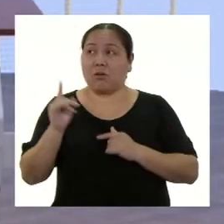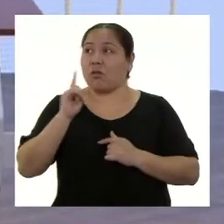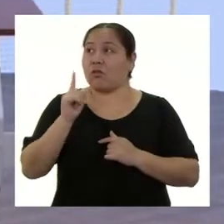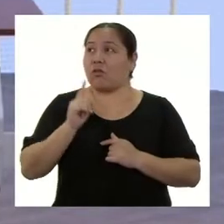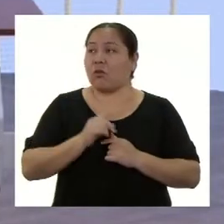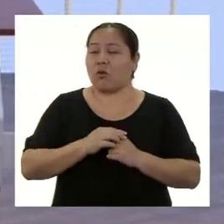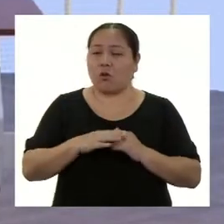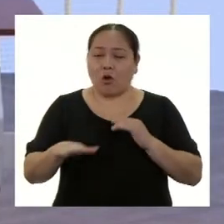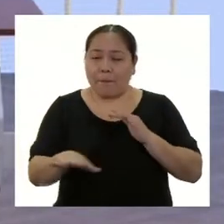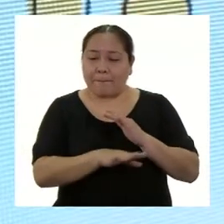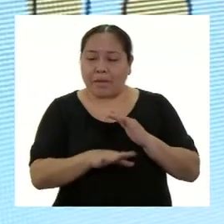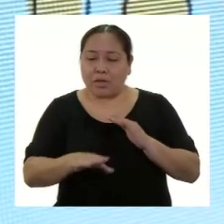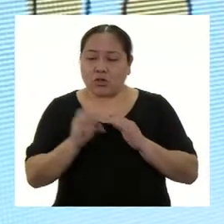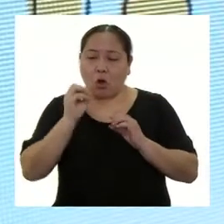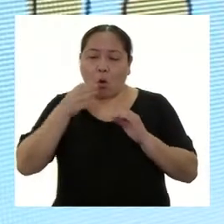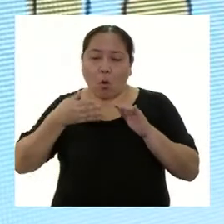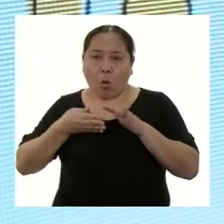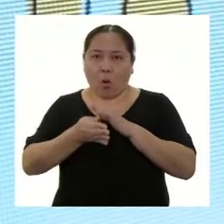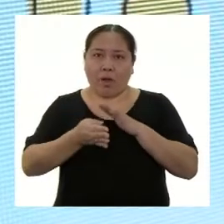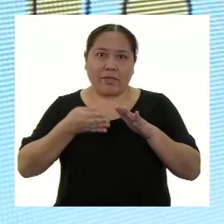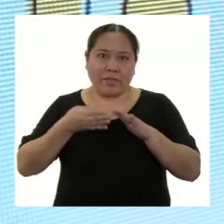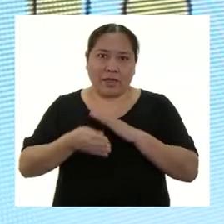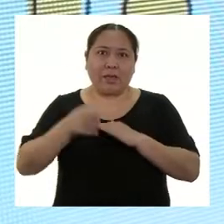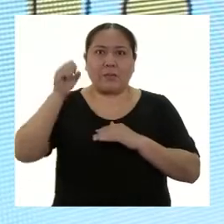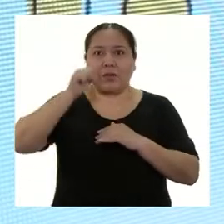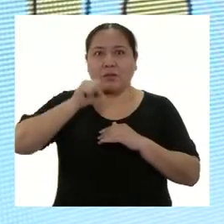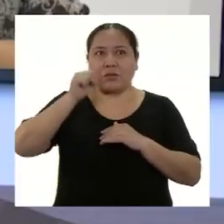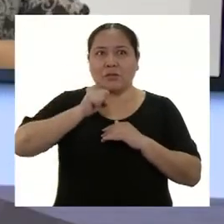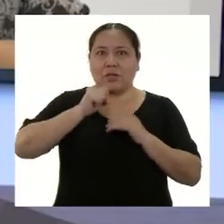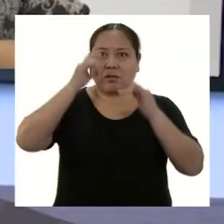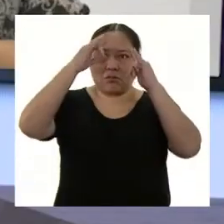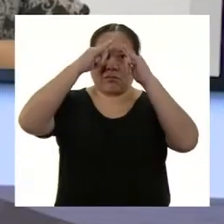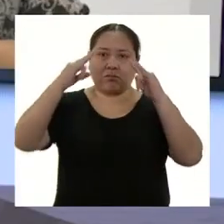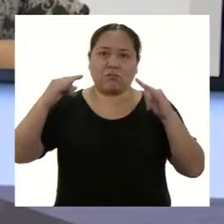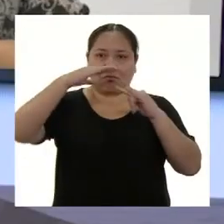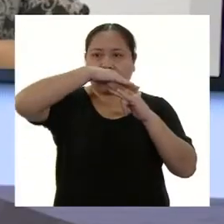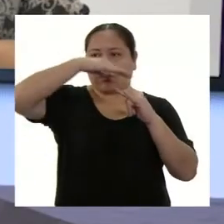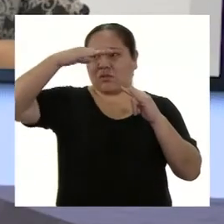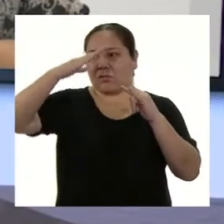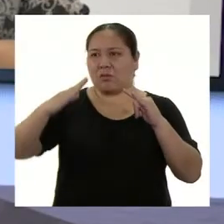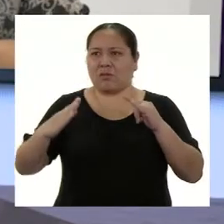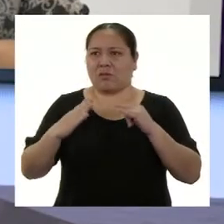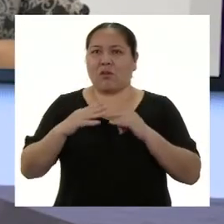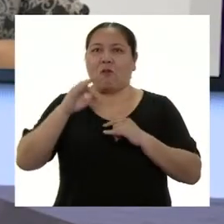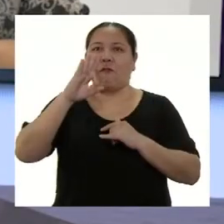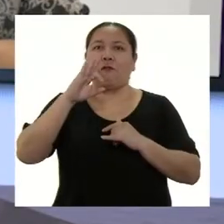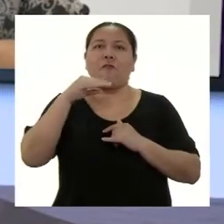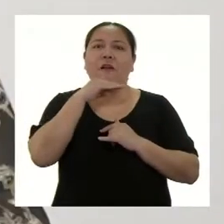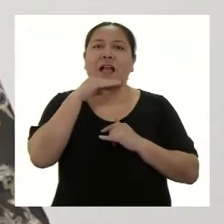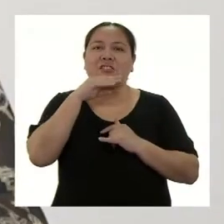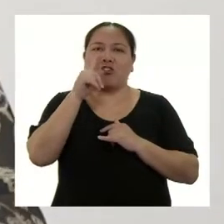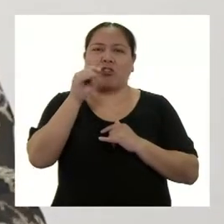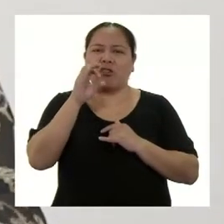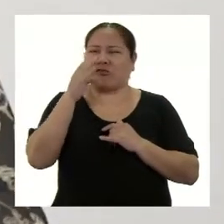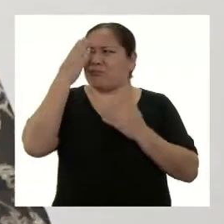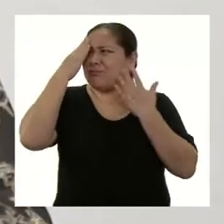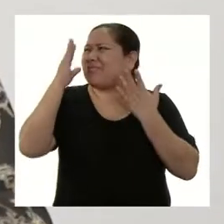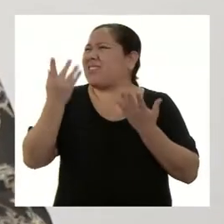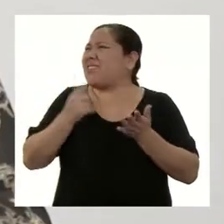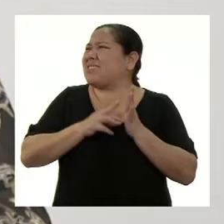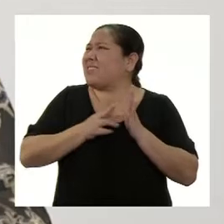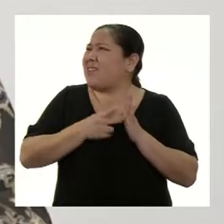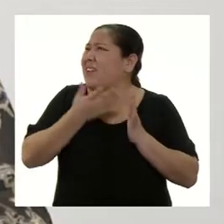contar el piso y accesos, pero sí incluyendo un falso techo. Y yo ni siquiera sé qué es un falso techo. No te